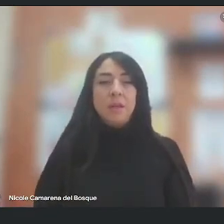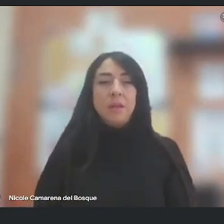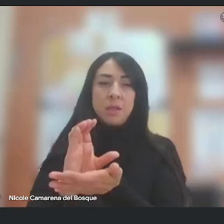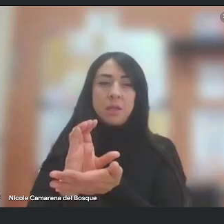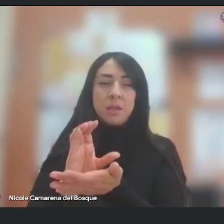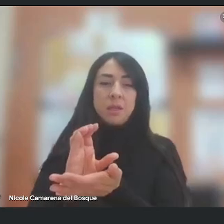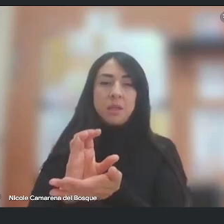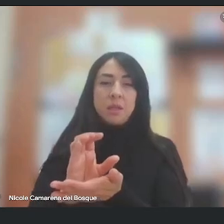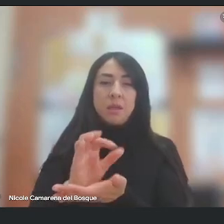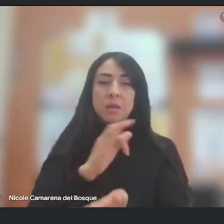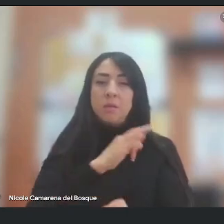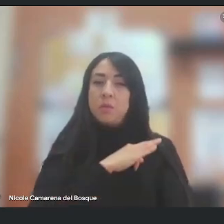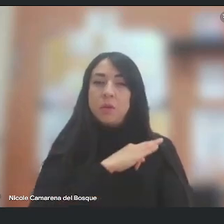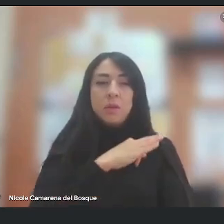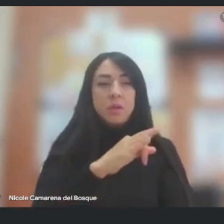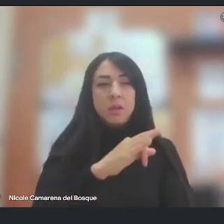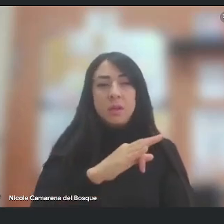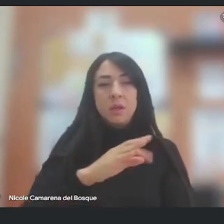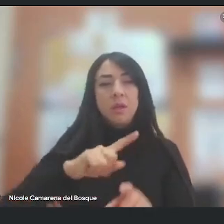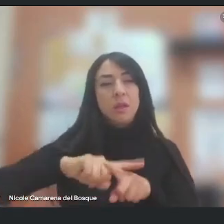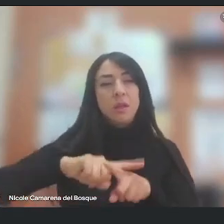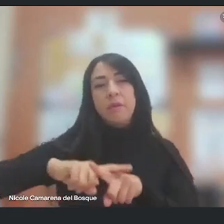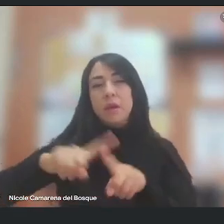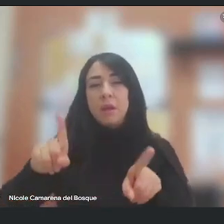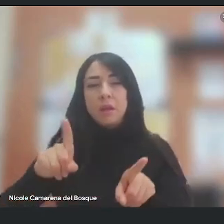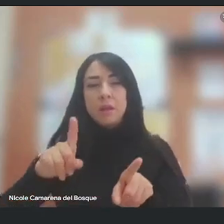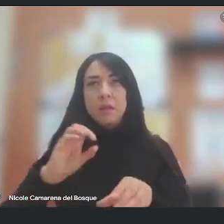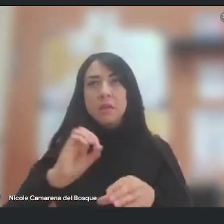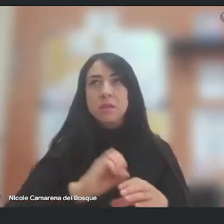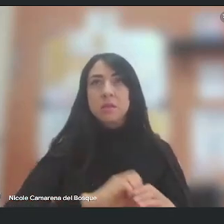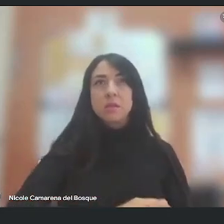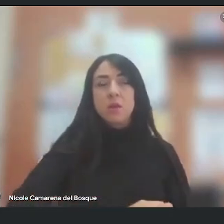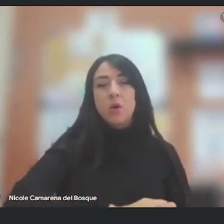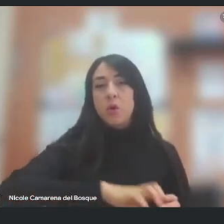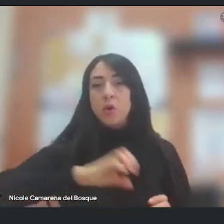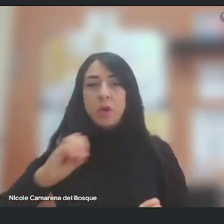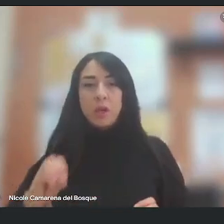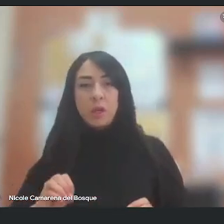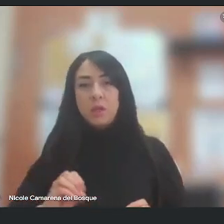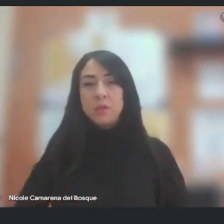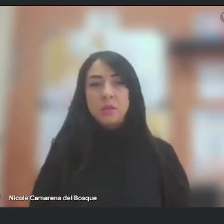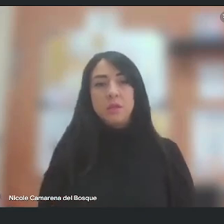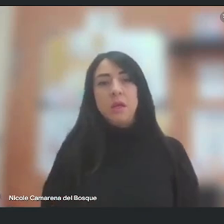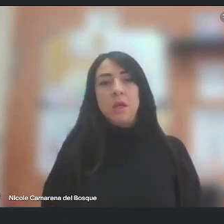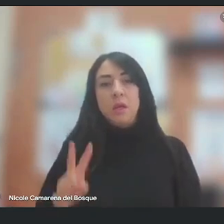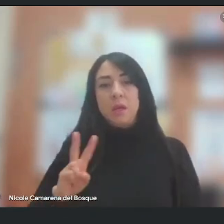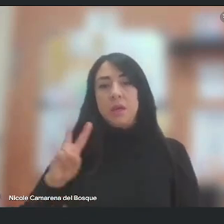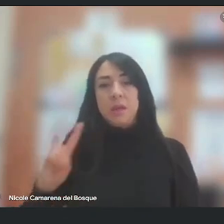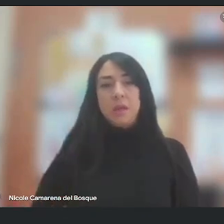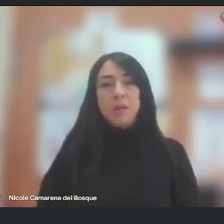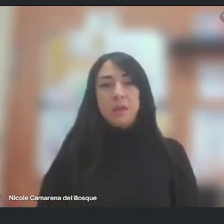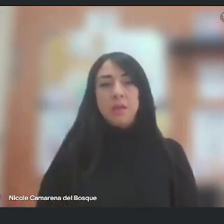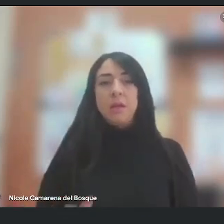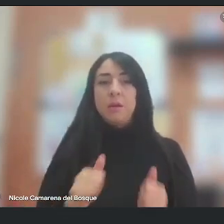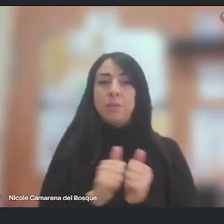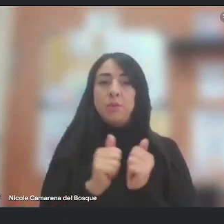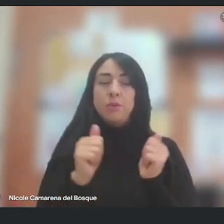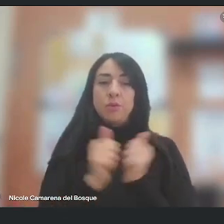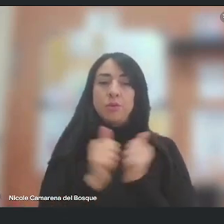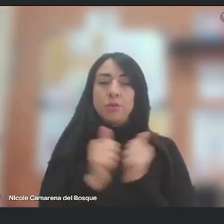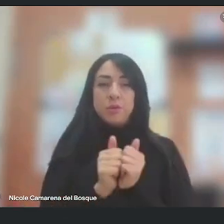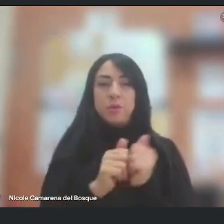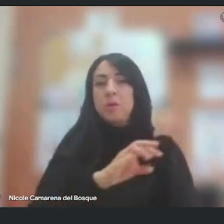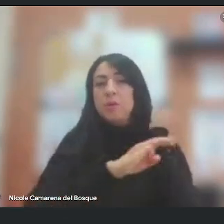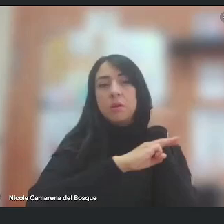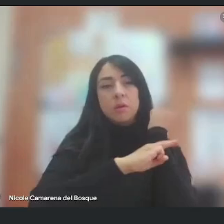que estar ligada a la sexualidad de la reproducción, y ya vimos que la salud sexual es una, salud reproductiva